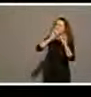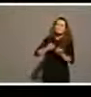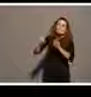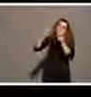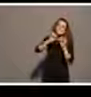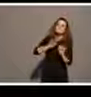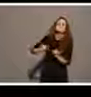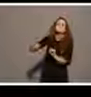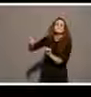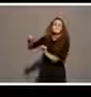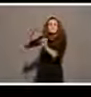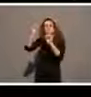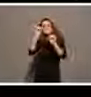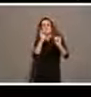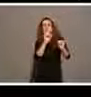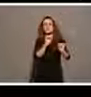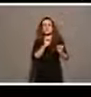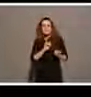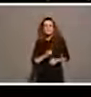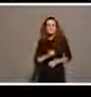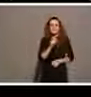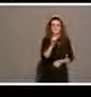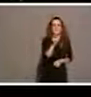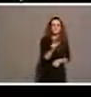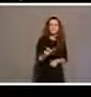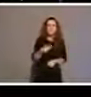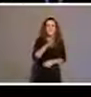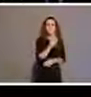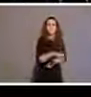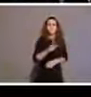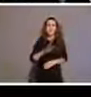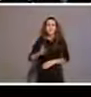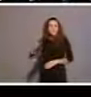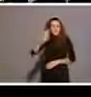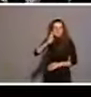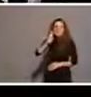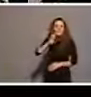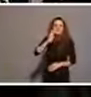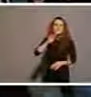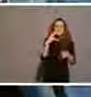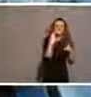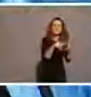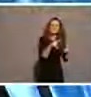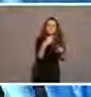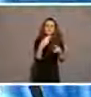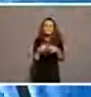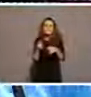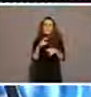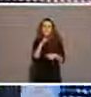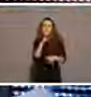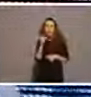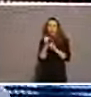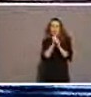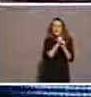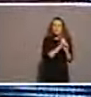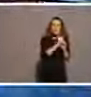defender, de arrastrados culichichis de poder. Que las murgas